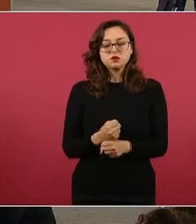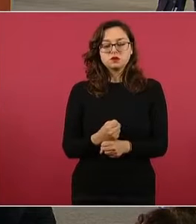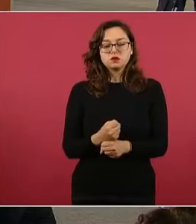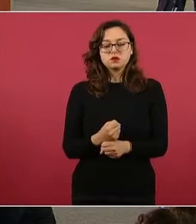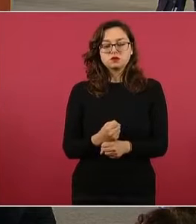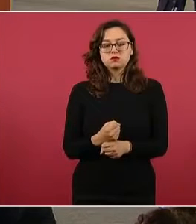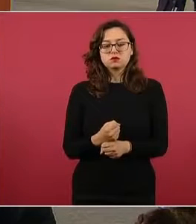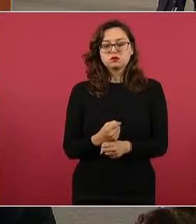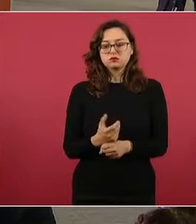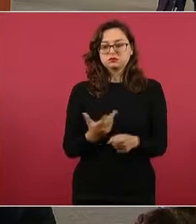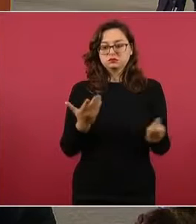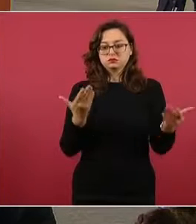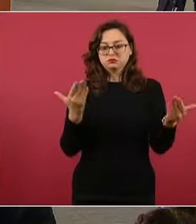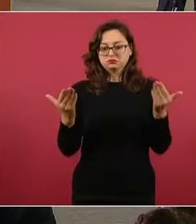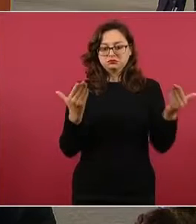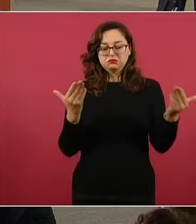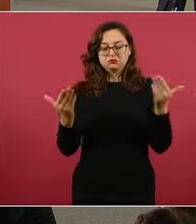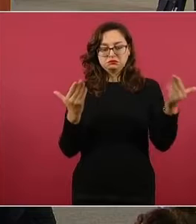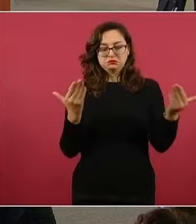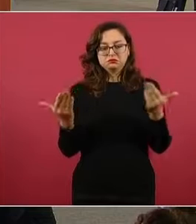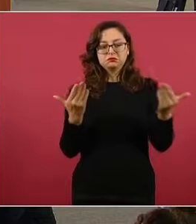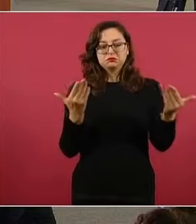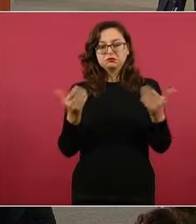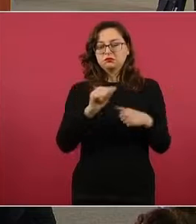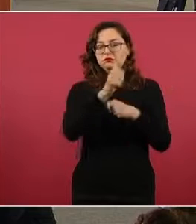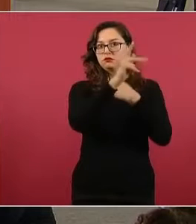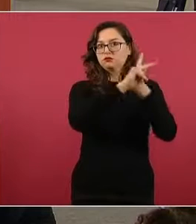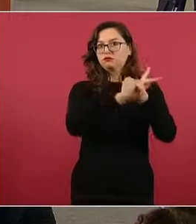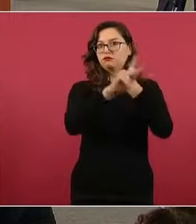al 27 de julio.